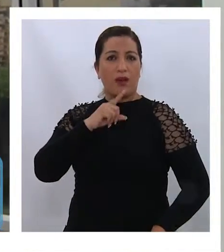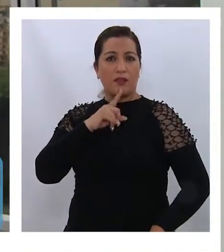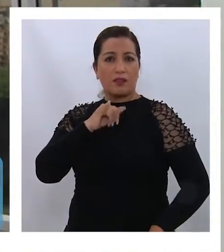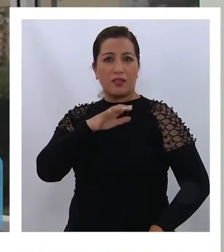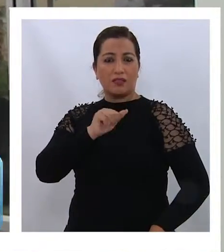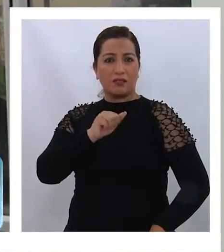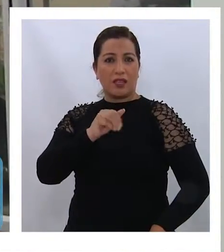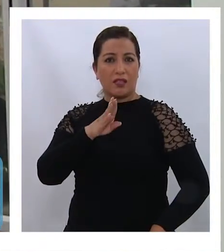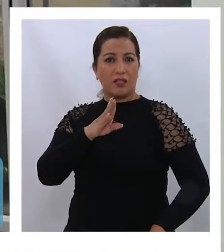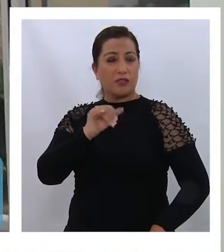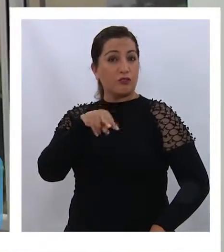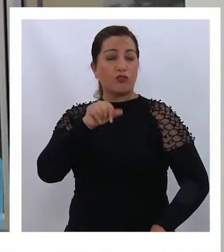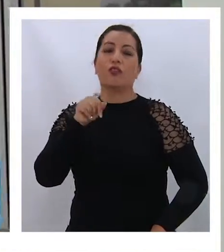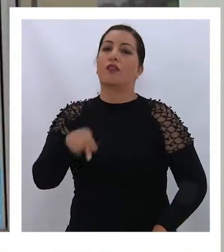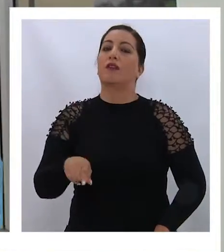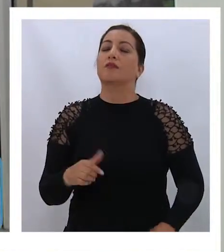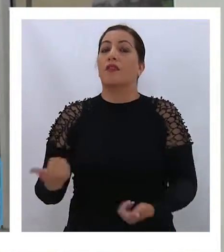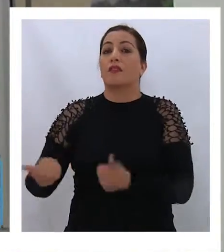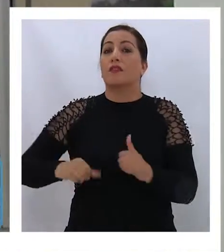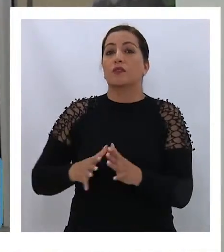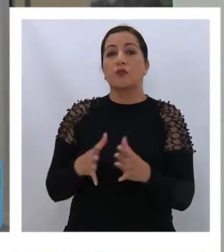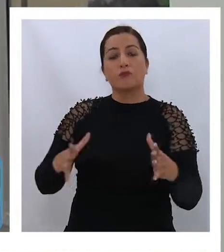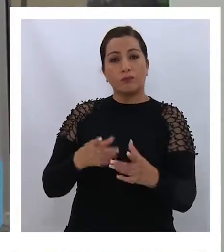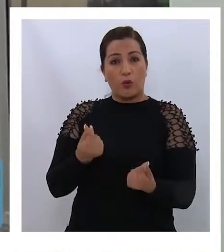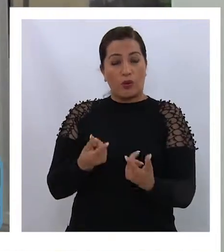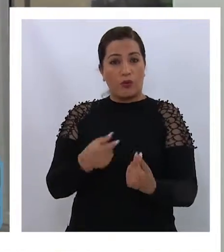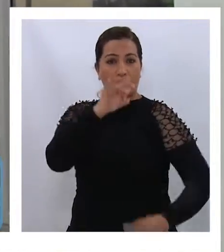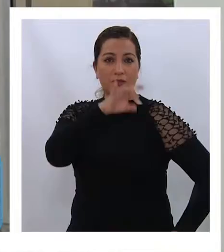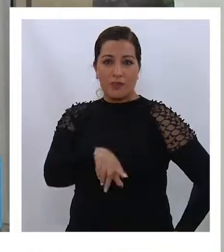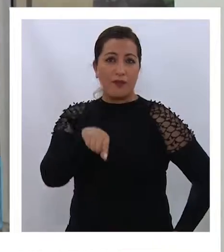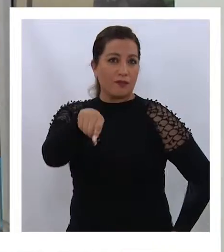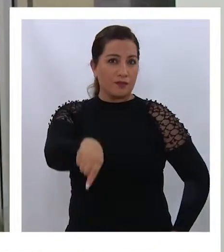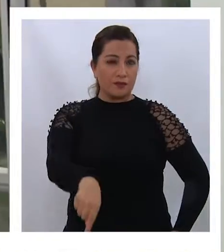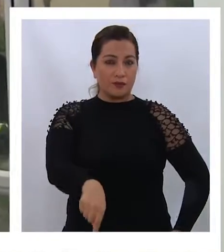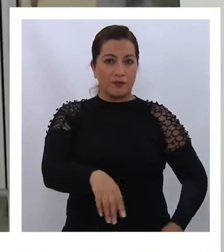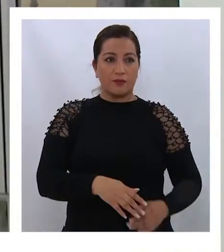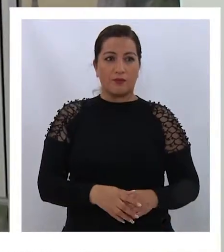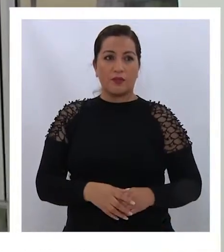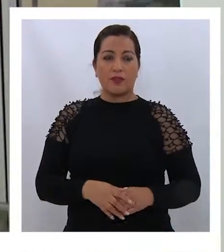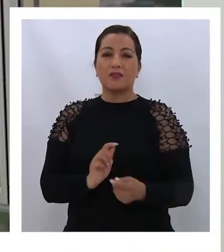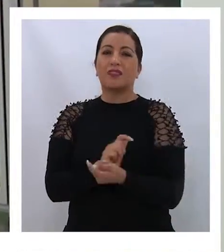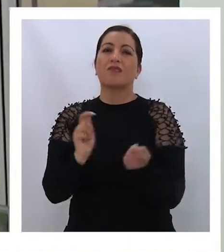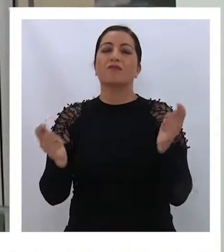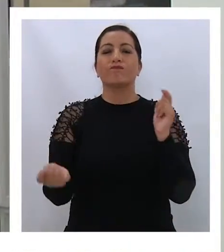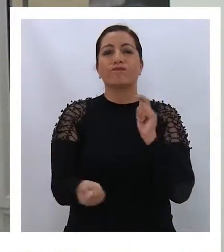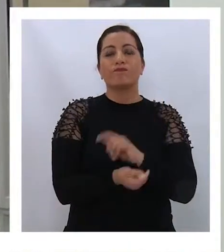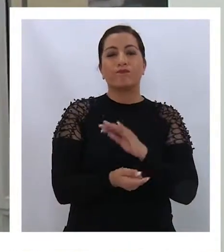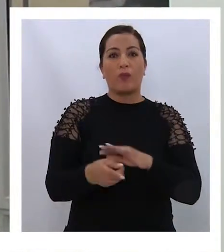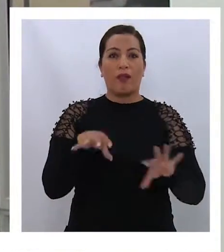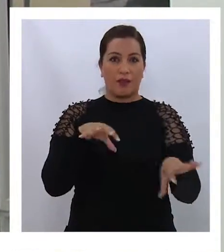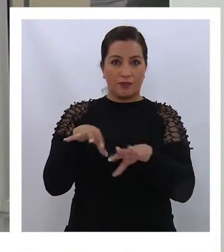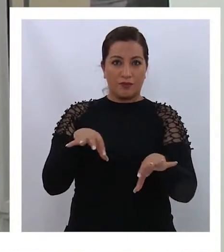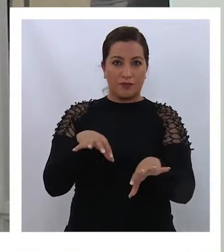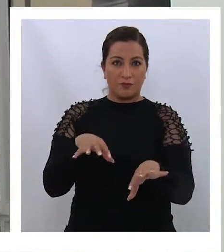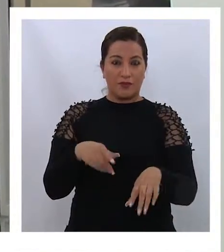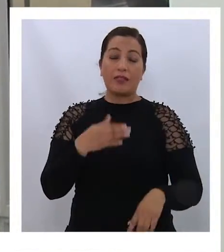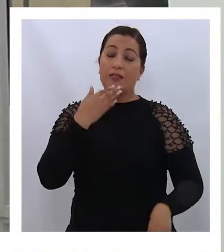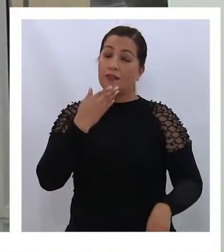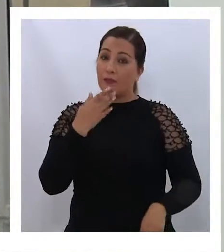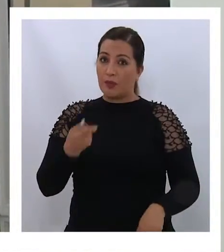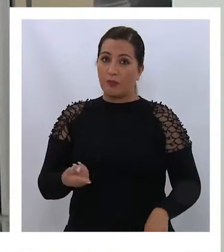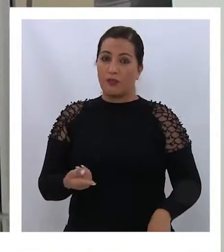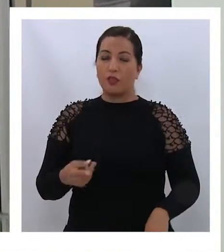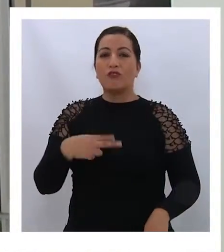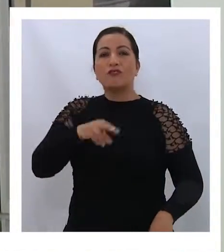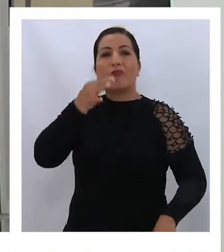la robotización, pero el desafío para una economía como la chilena es la reconversión y transformación de las actividades y en definitiva está